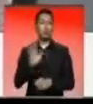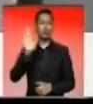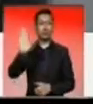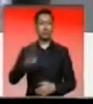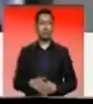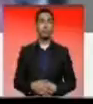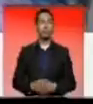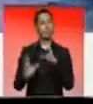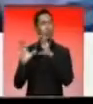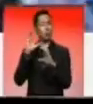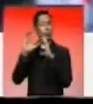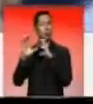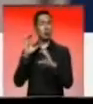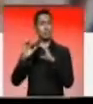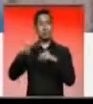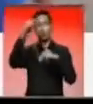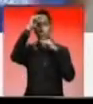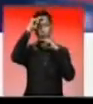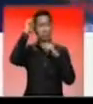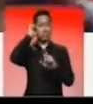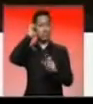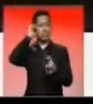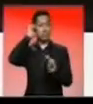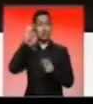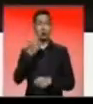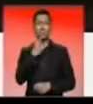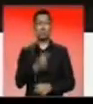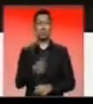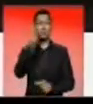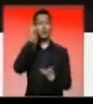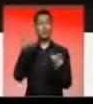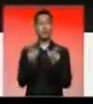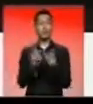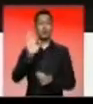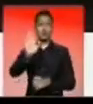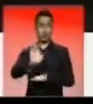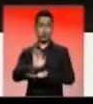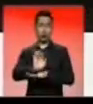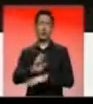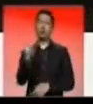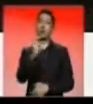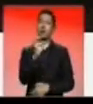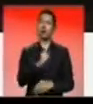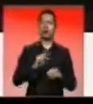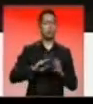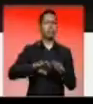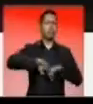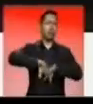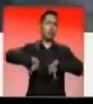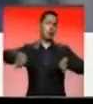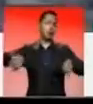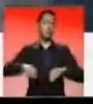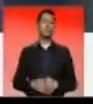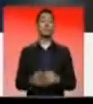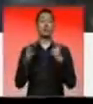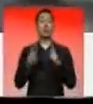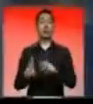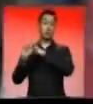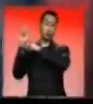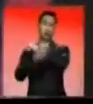en un conversatorio con medios de comunicación, aseguró que el fiscal de la nación debería de dar un paso al costado y defendió la pena de